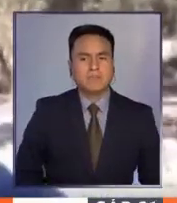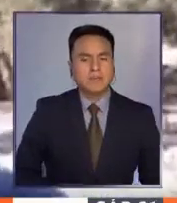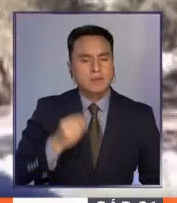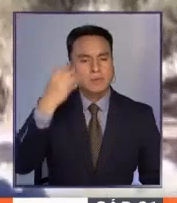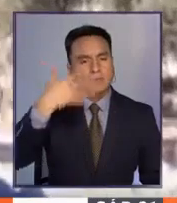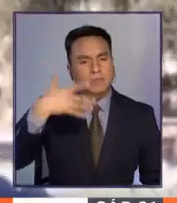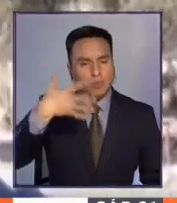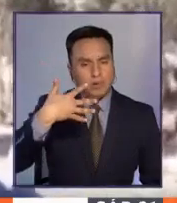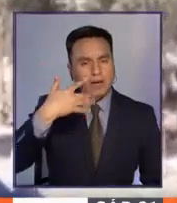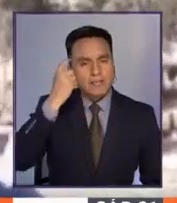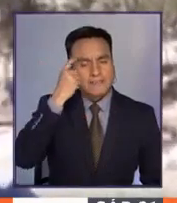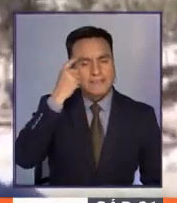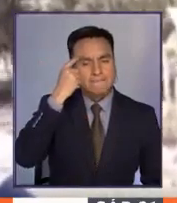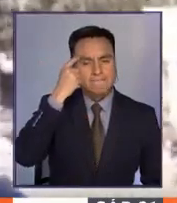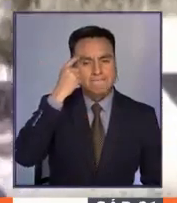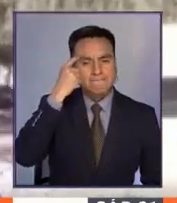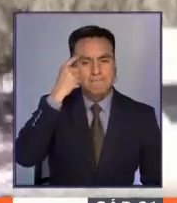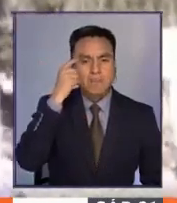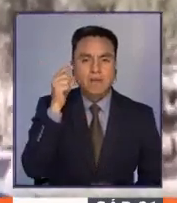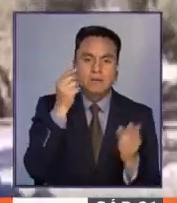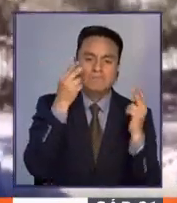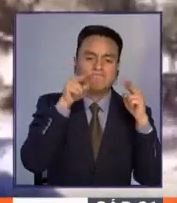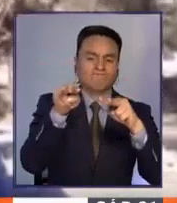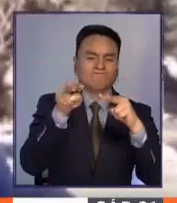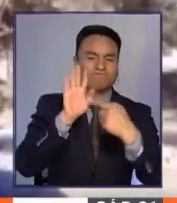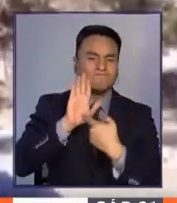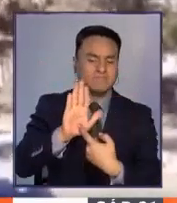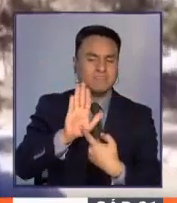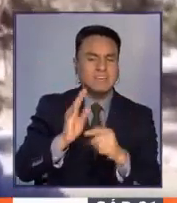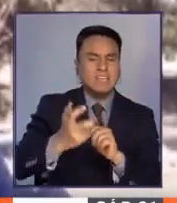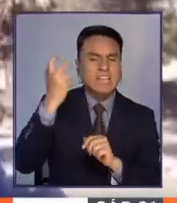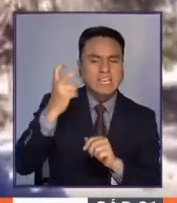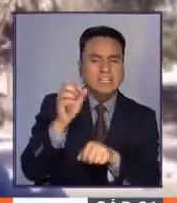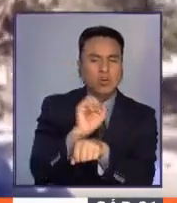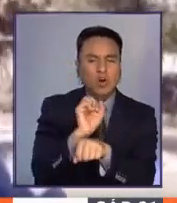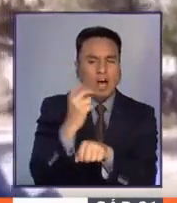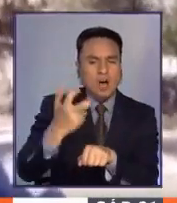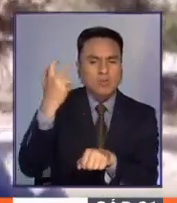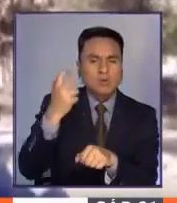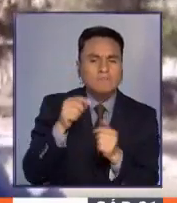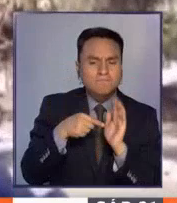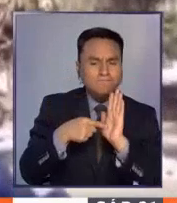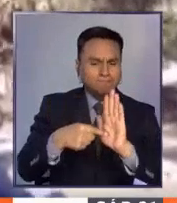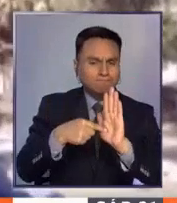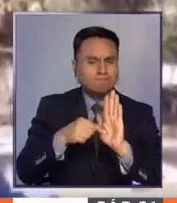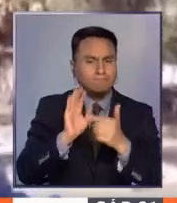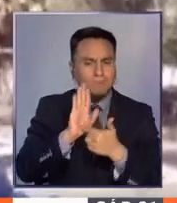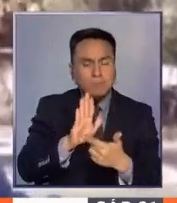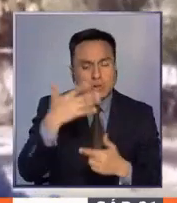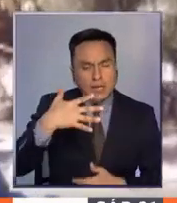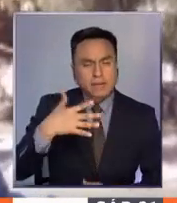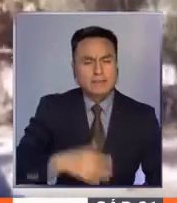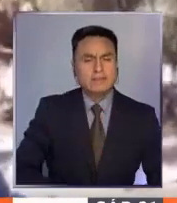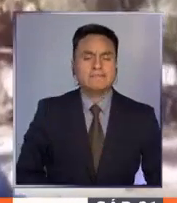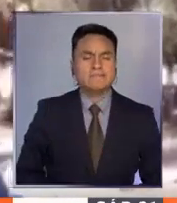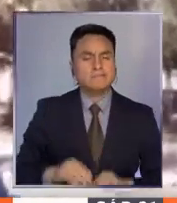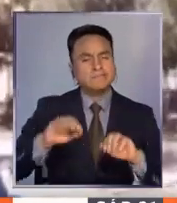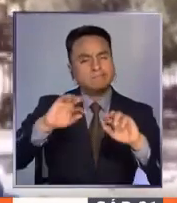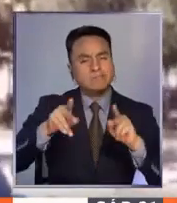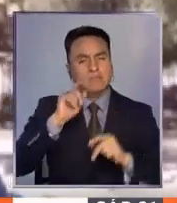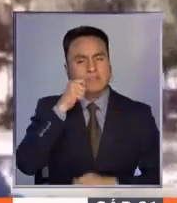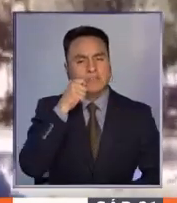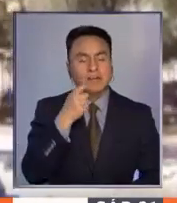importante que se visibilice este tipo de delitos, este tipo de acciones, por lo cual